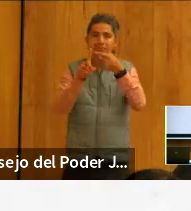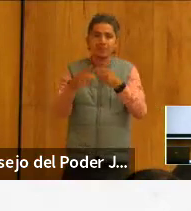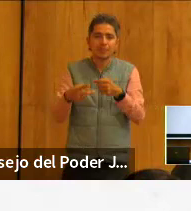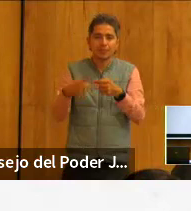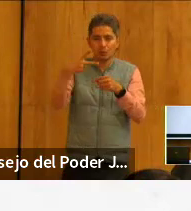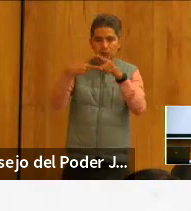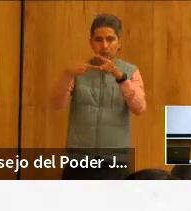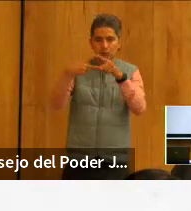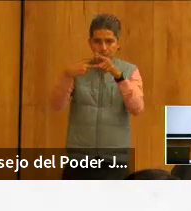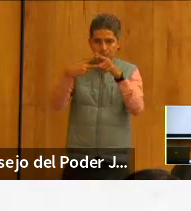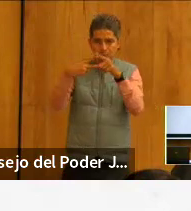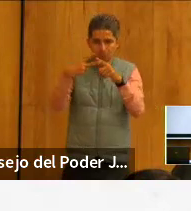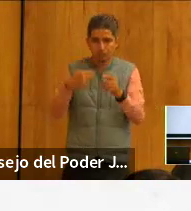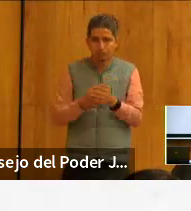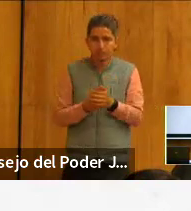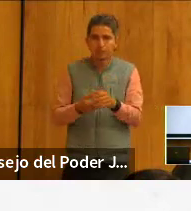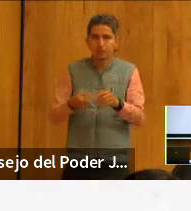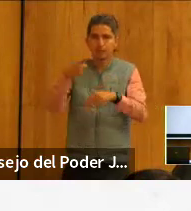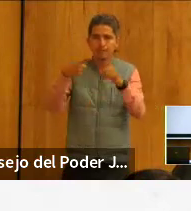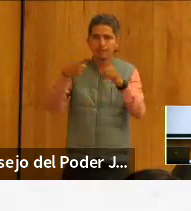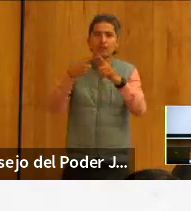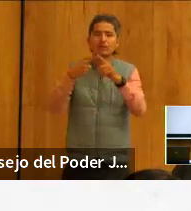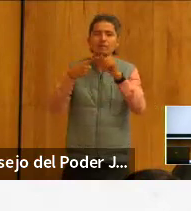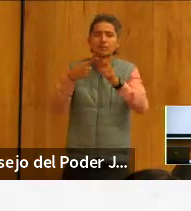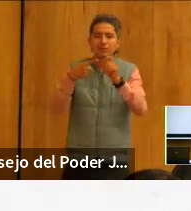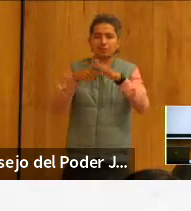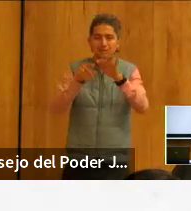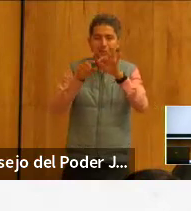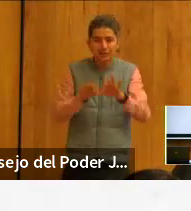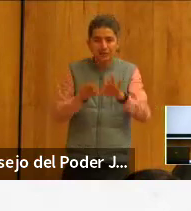momentos. Uno que me parece fundamental,